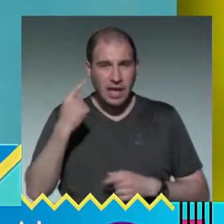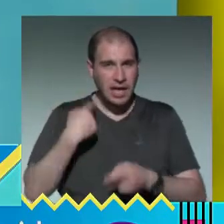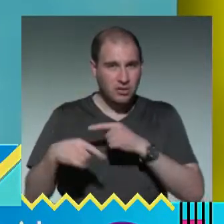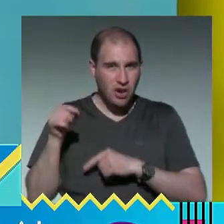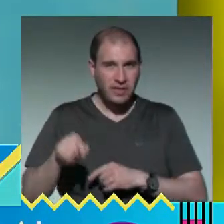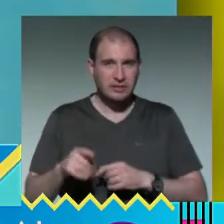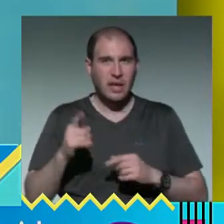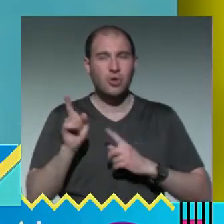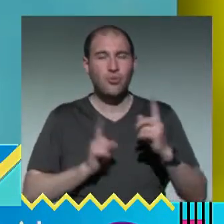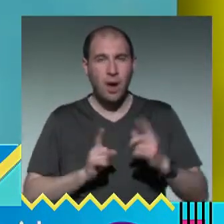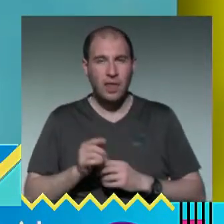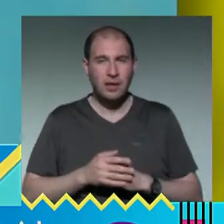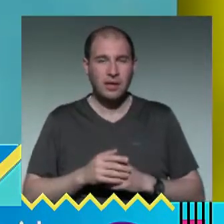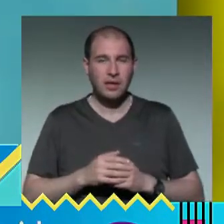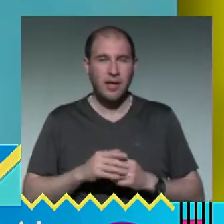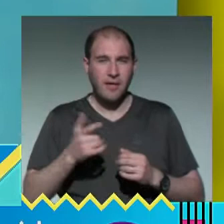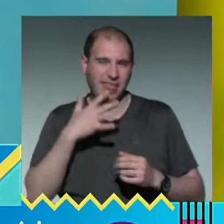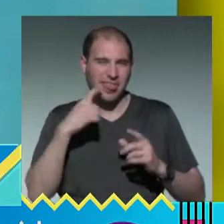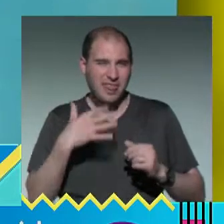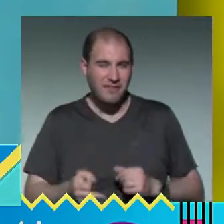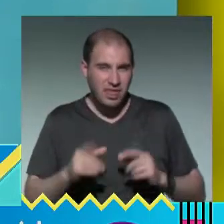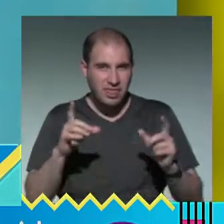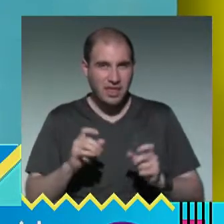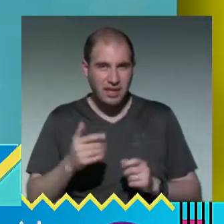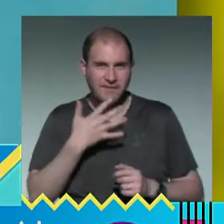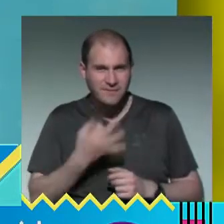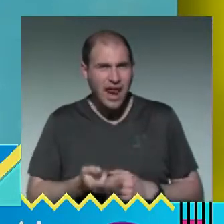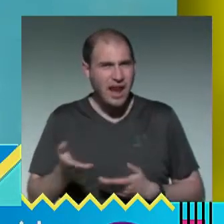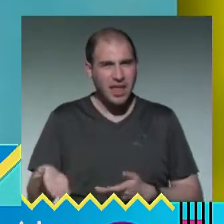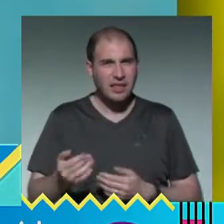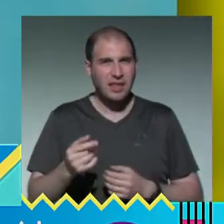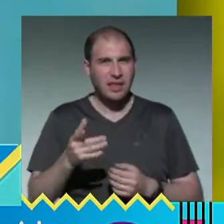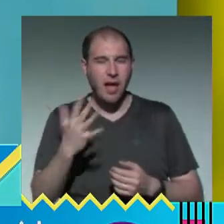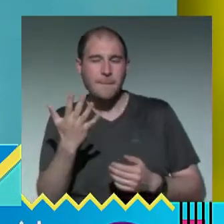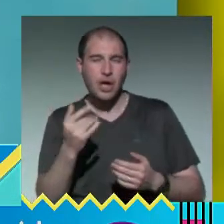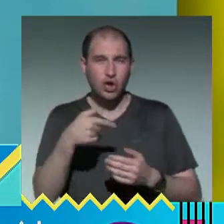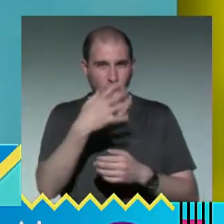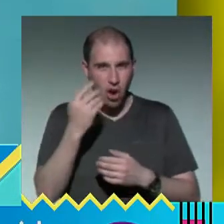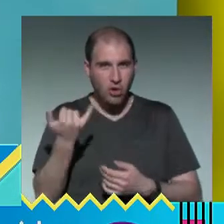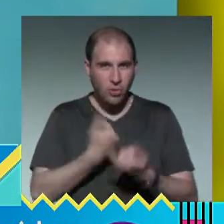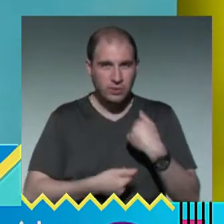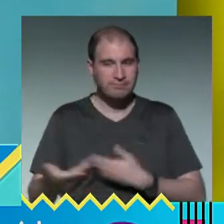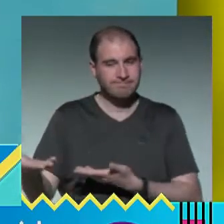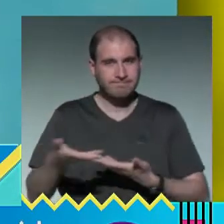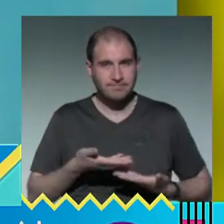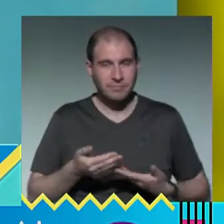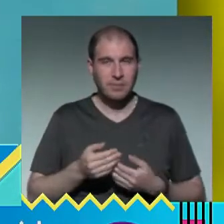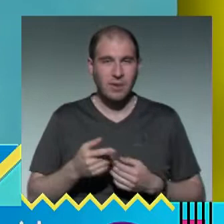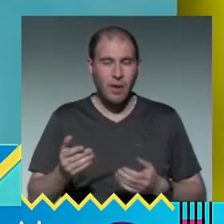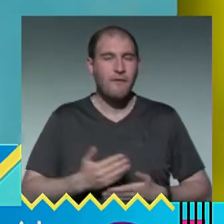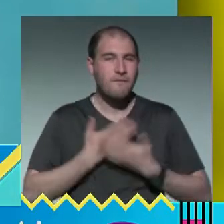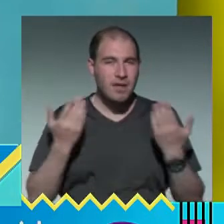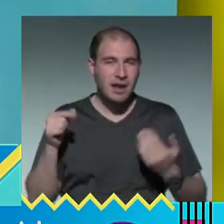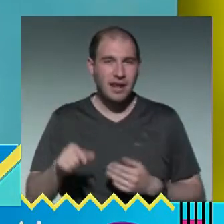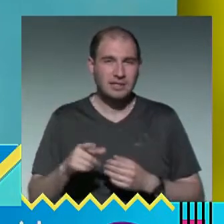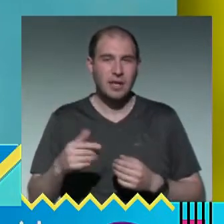historia, ¿sí? ¿Cuál es la imagen verdadera, ¿sí? Si era tan así, de los espejitos de colores y ese recibimiento de augurio